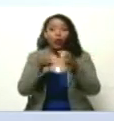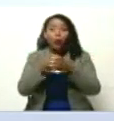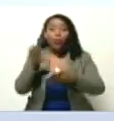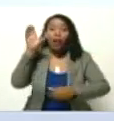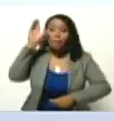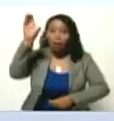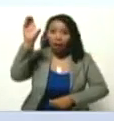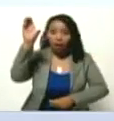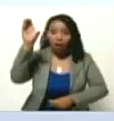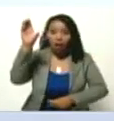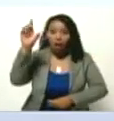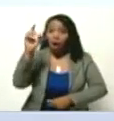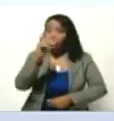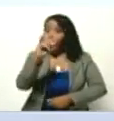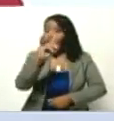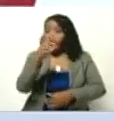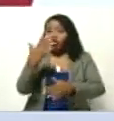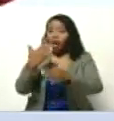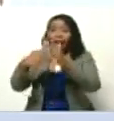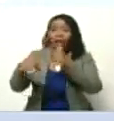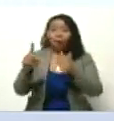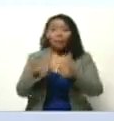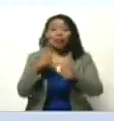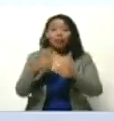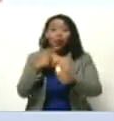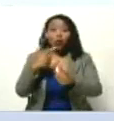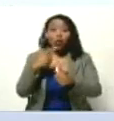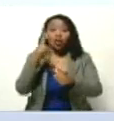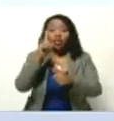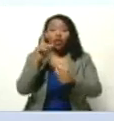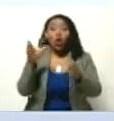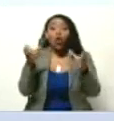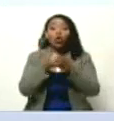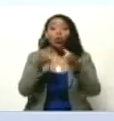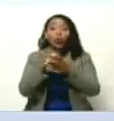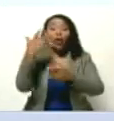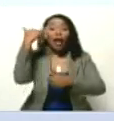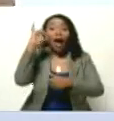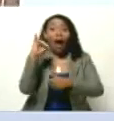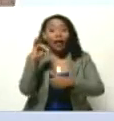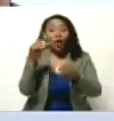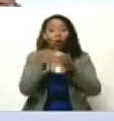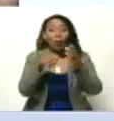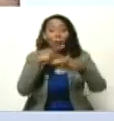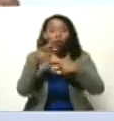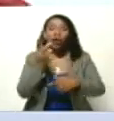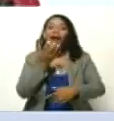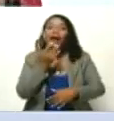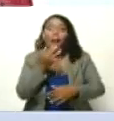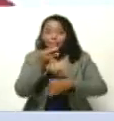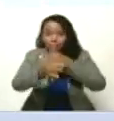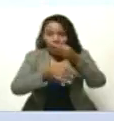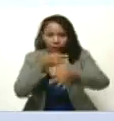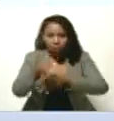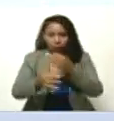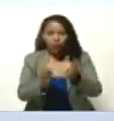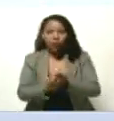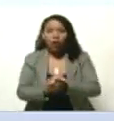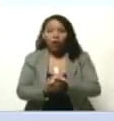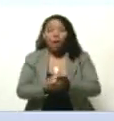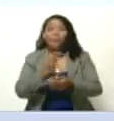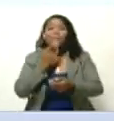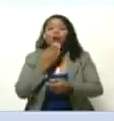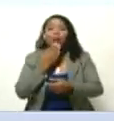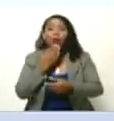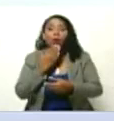no se han ido en verdad por principio, sino por las cúpulas que dirigen los partidos. Me explico, las cúpulas que dirige al